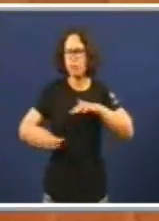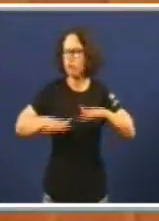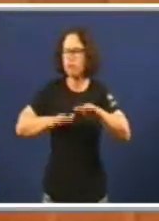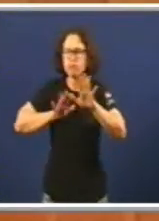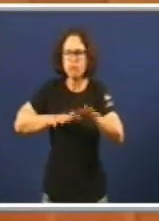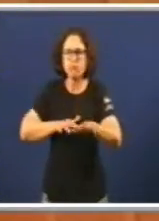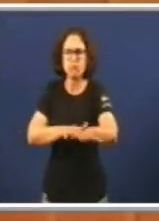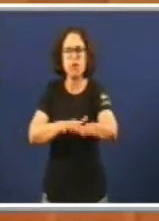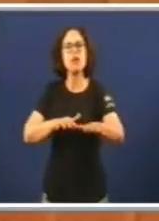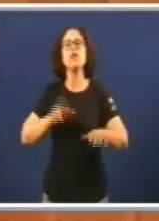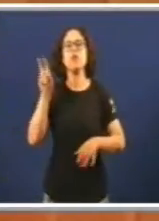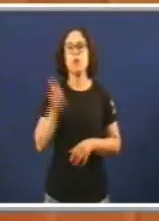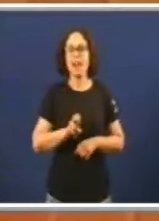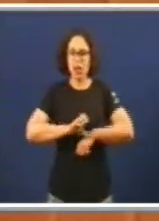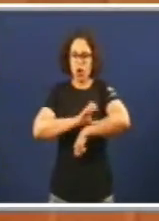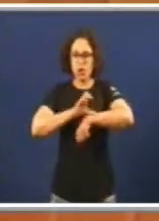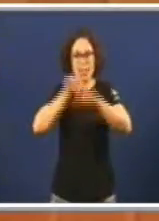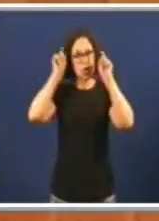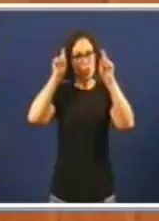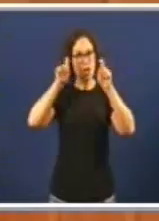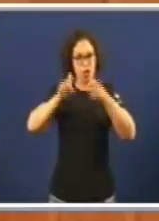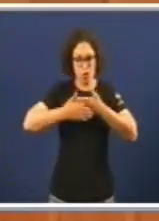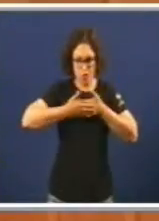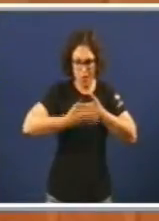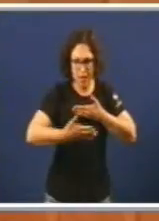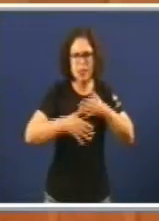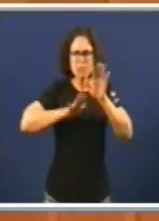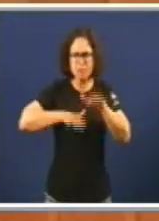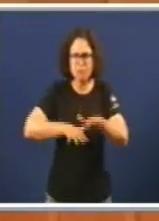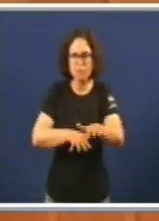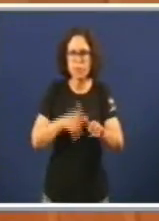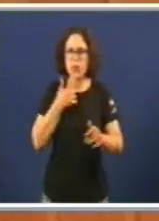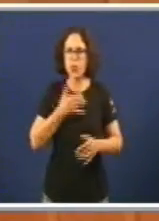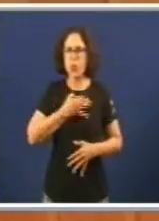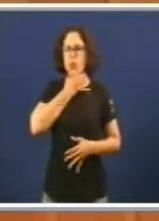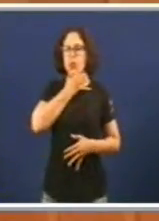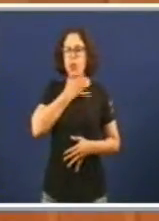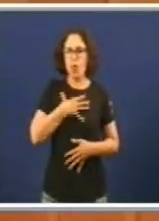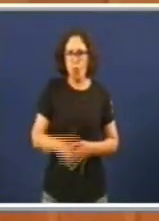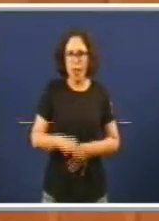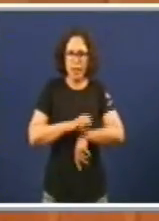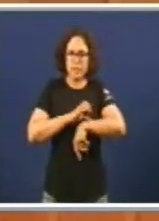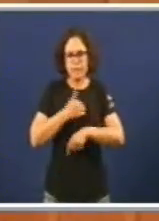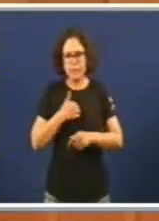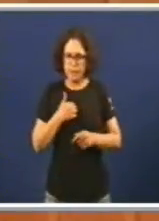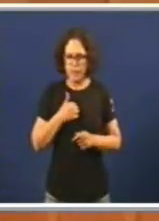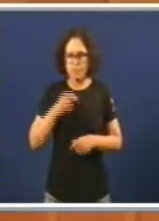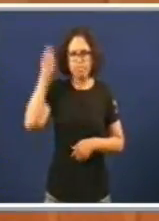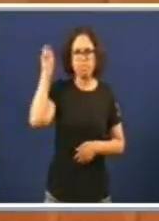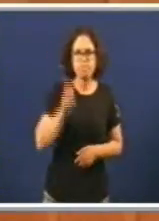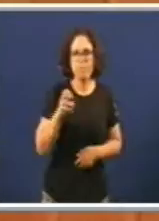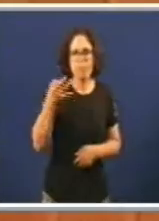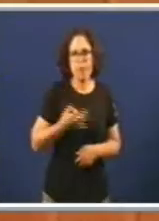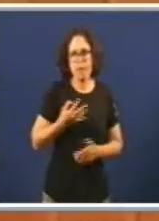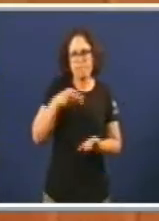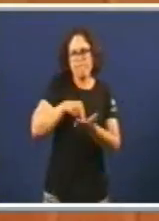que tivemos diante da Consellería de Educación é capaz de poñer entre a espada e a parede o propio conselleiro e facelo vir a este pleno a ter que